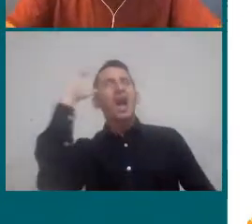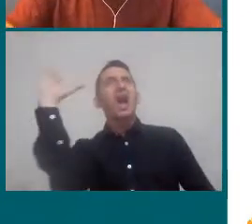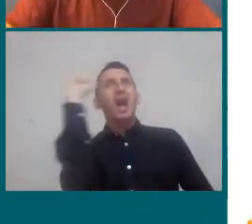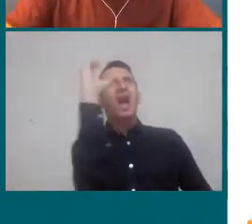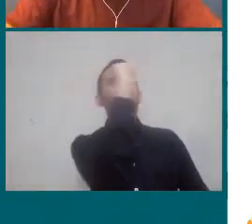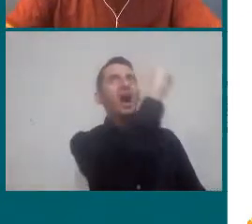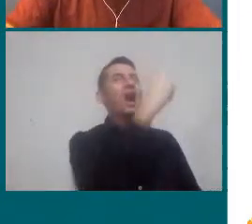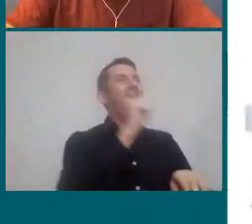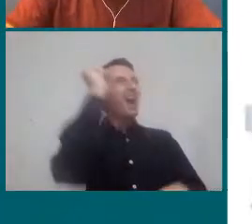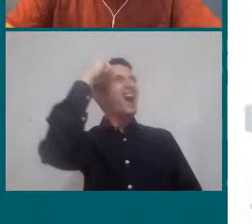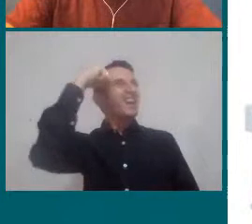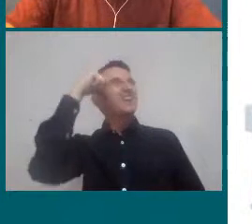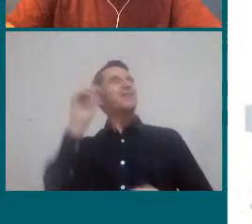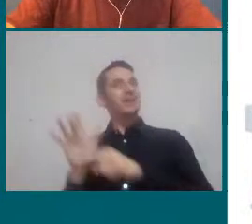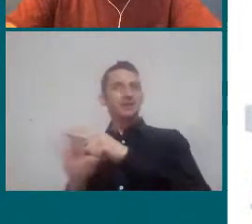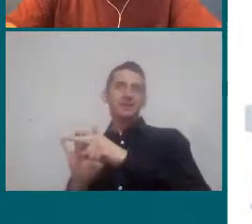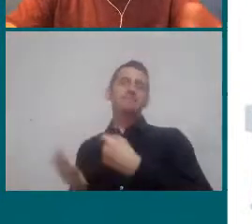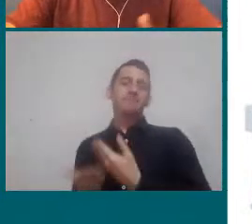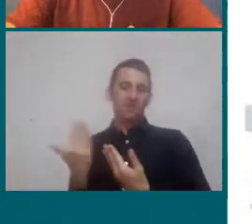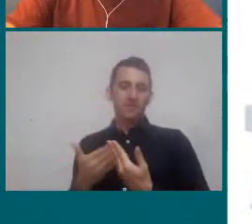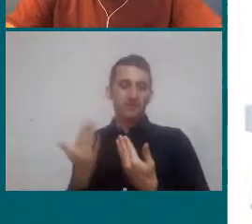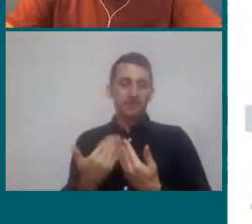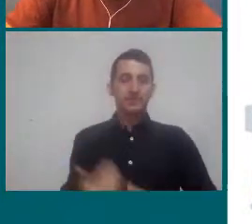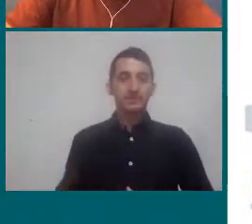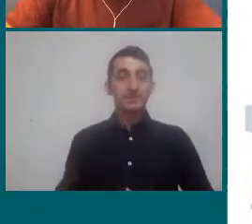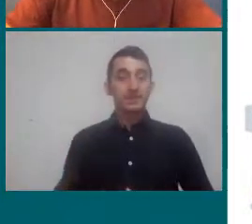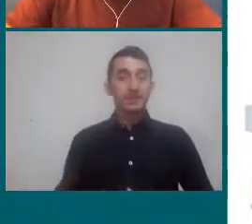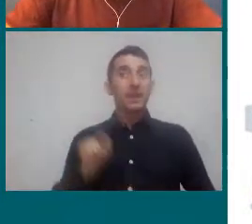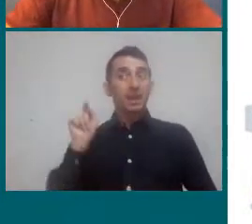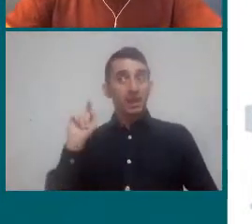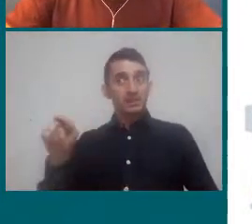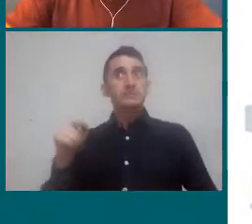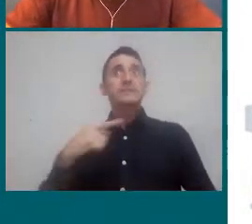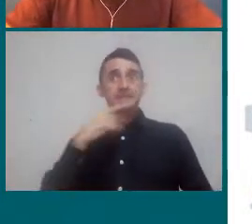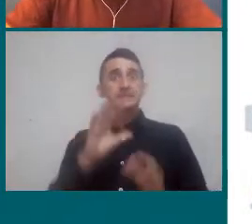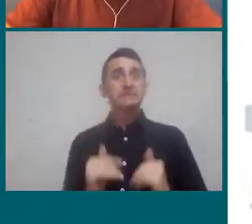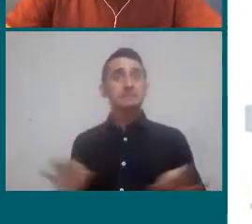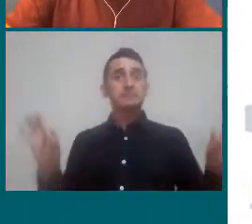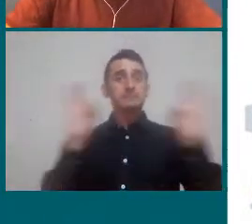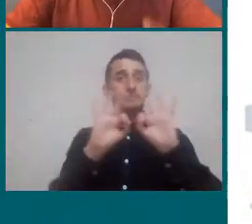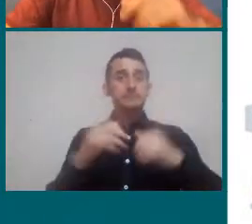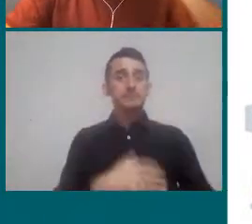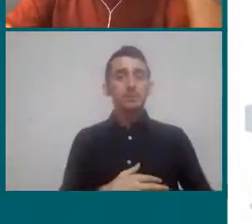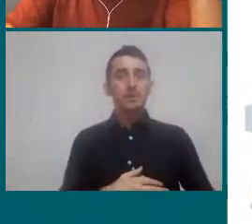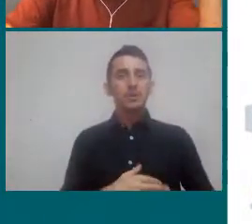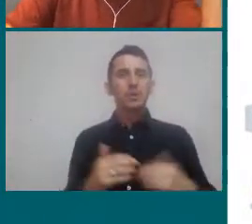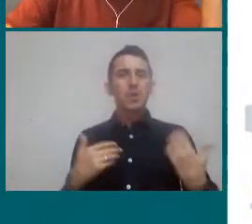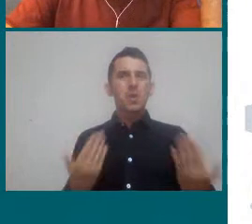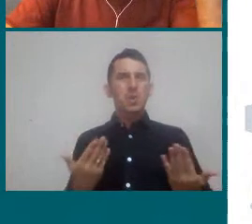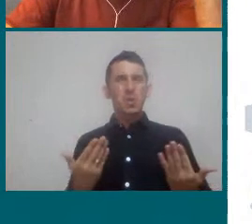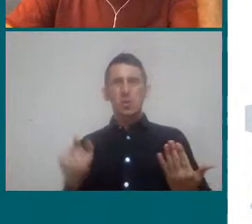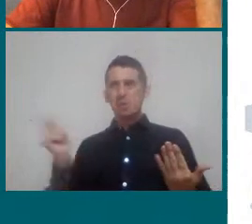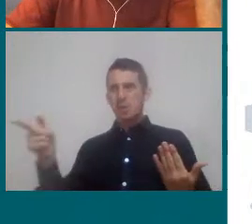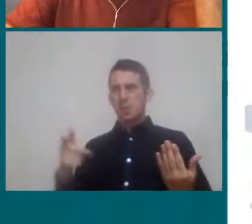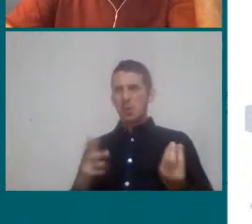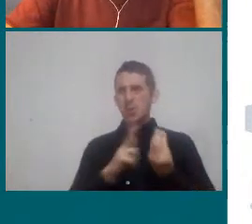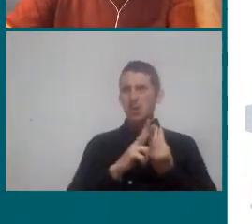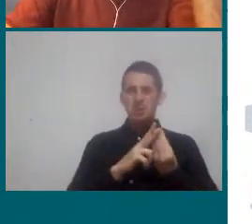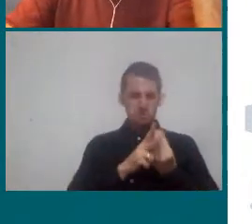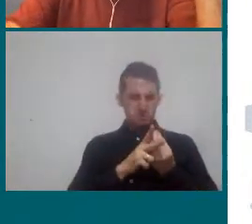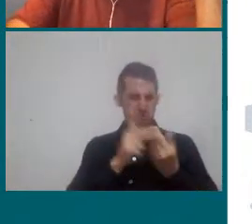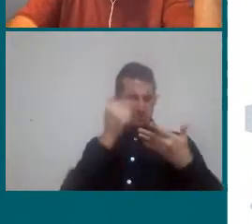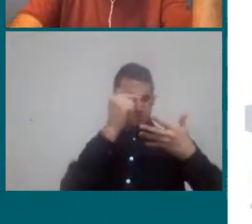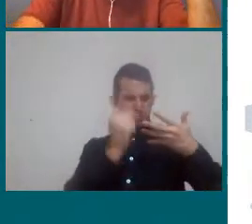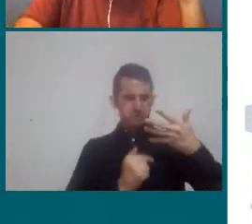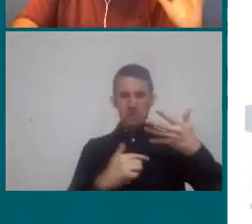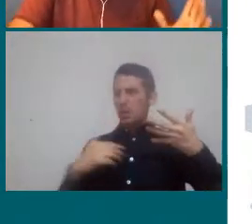proceso de aprendizaje. Y dije, ostras, pero es que esto tiene unos desafíos importantes. Es decir, ¿con qué herramientas o de qué manera